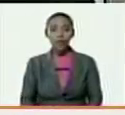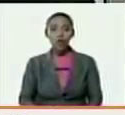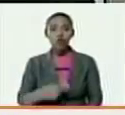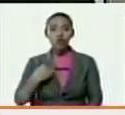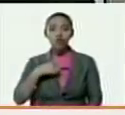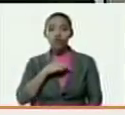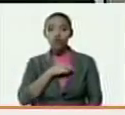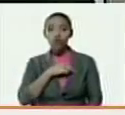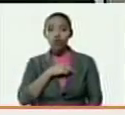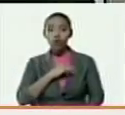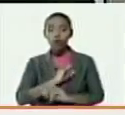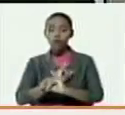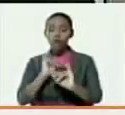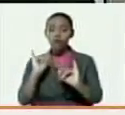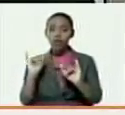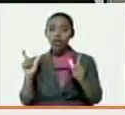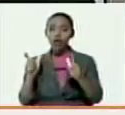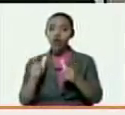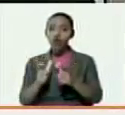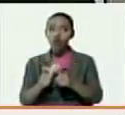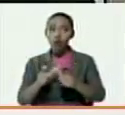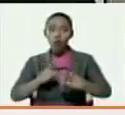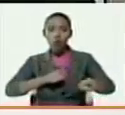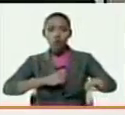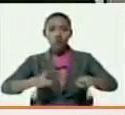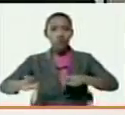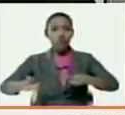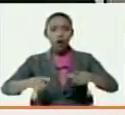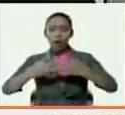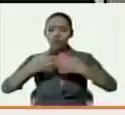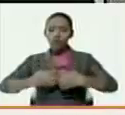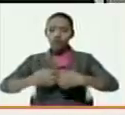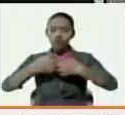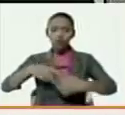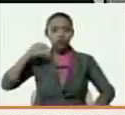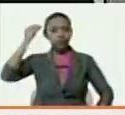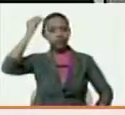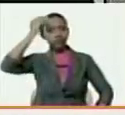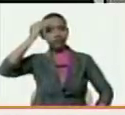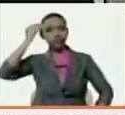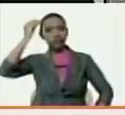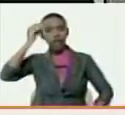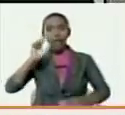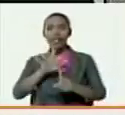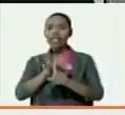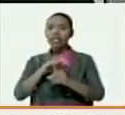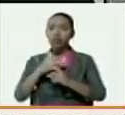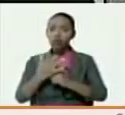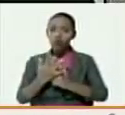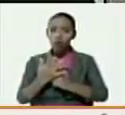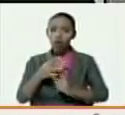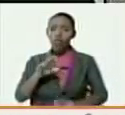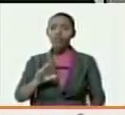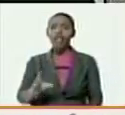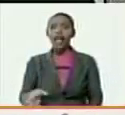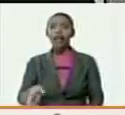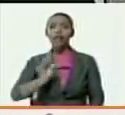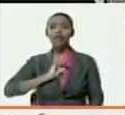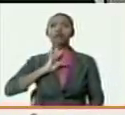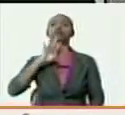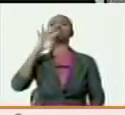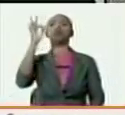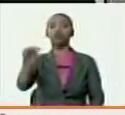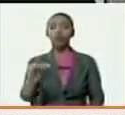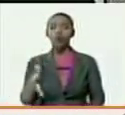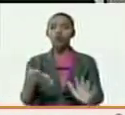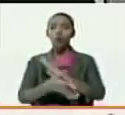de concluir una reunión de coordinación y de análisis de la situación del virus, el coronavirus, que